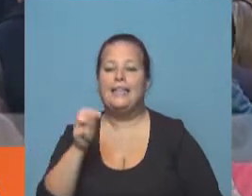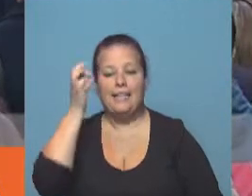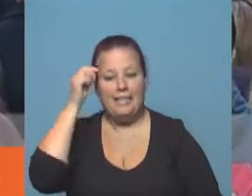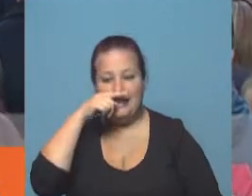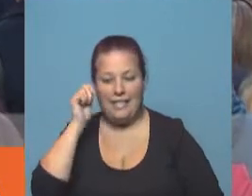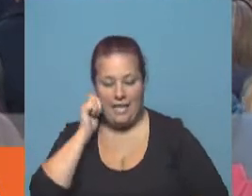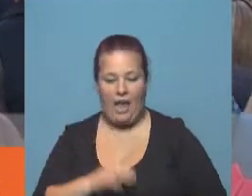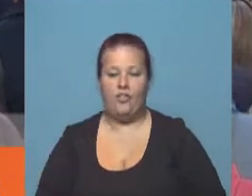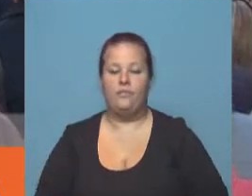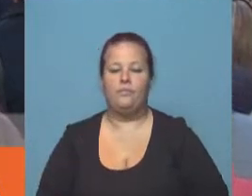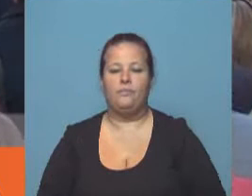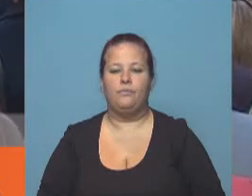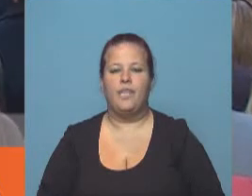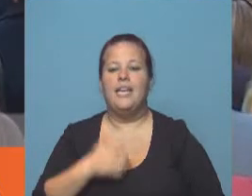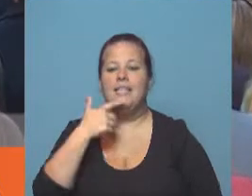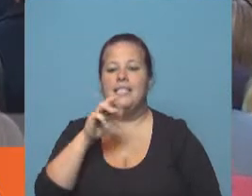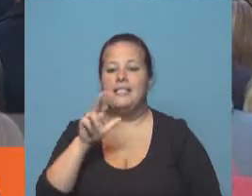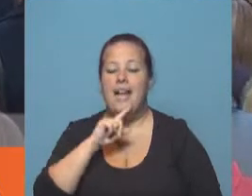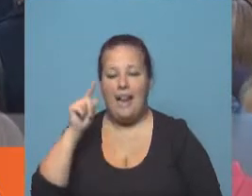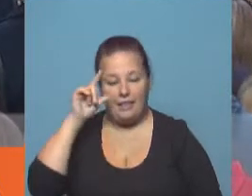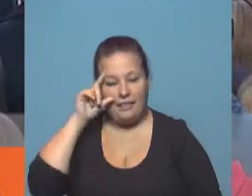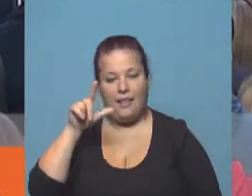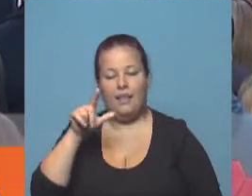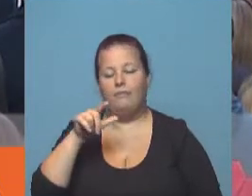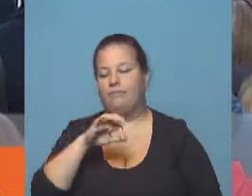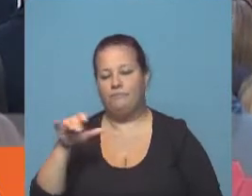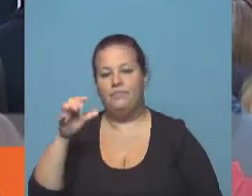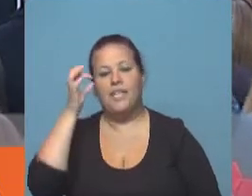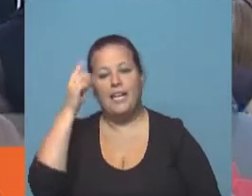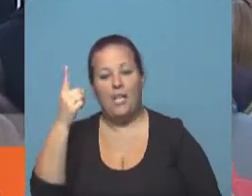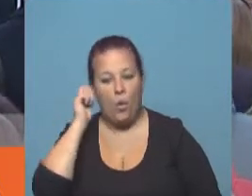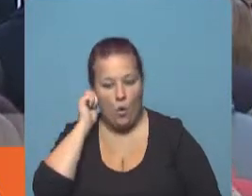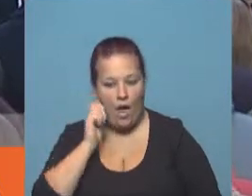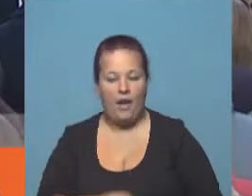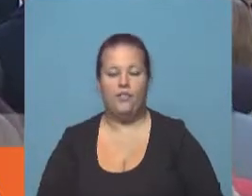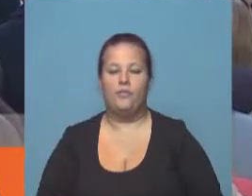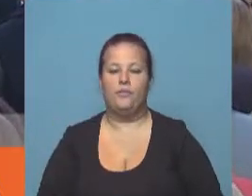años. Zárate Loyaya, además, 31 años.